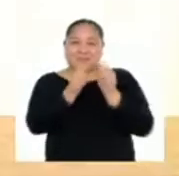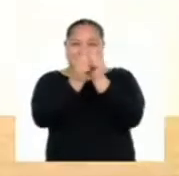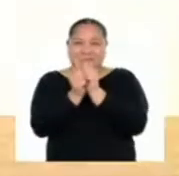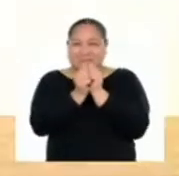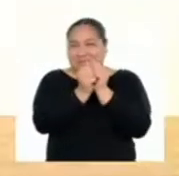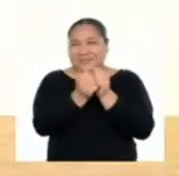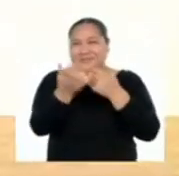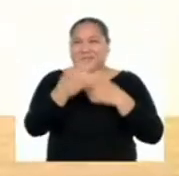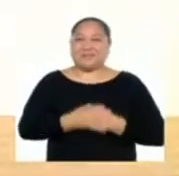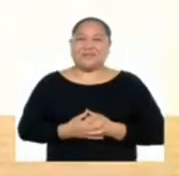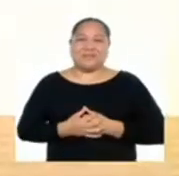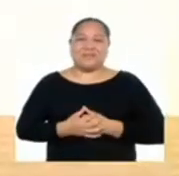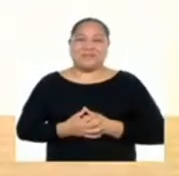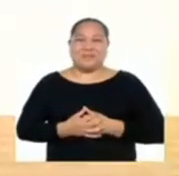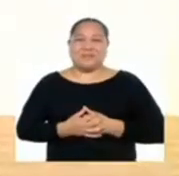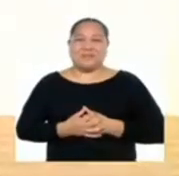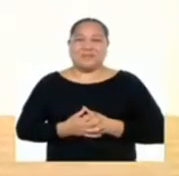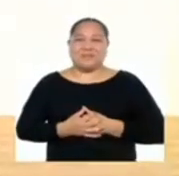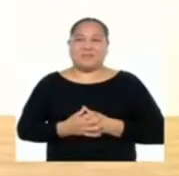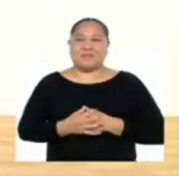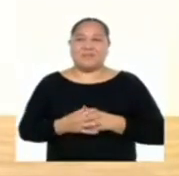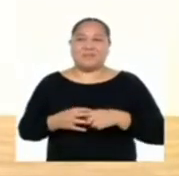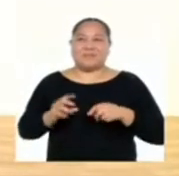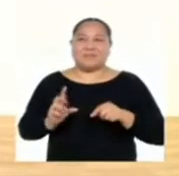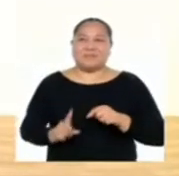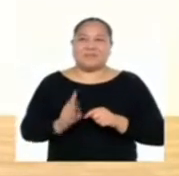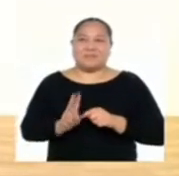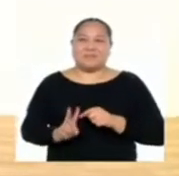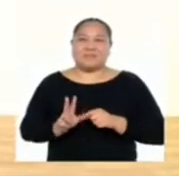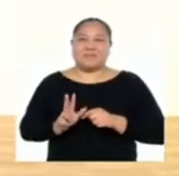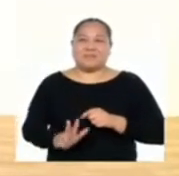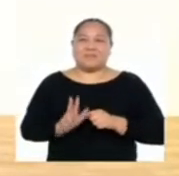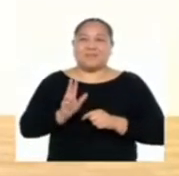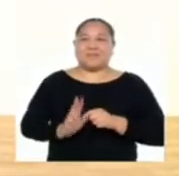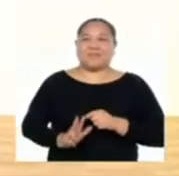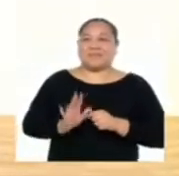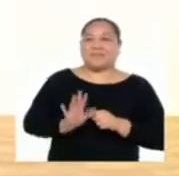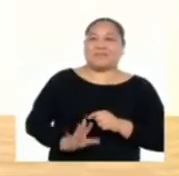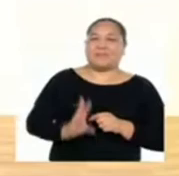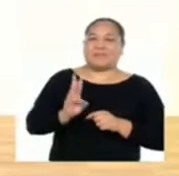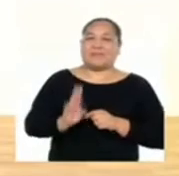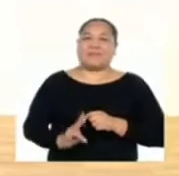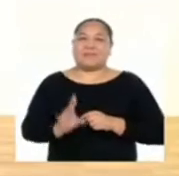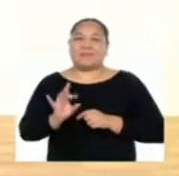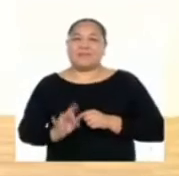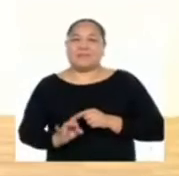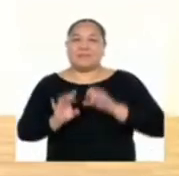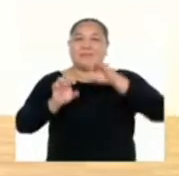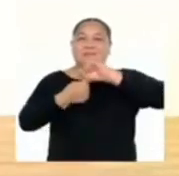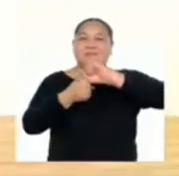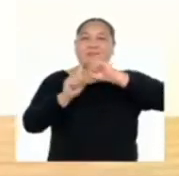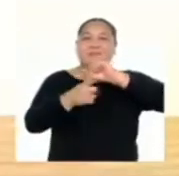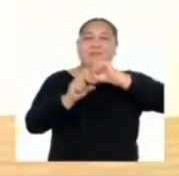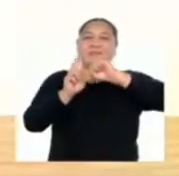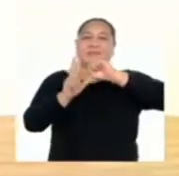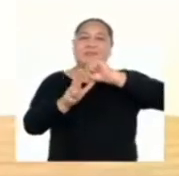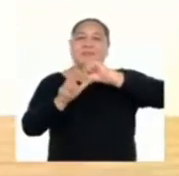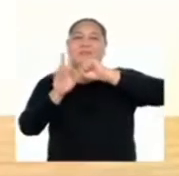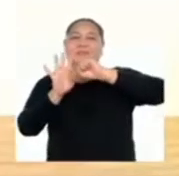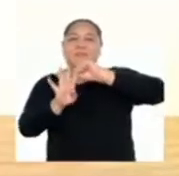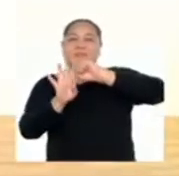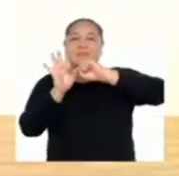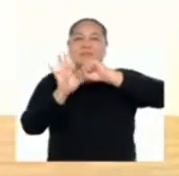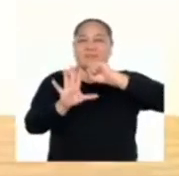juntos? 5, 6, 7, va. Y 1, 2, 3, 4, 5, 6, 7, 8. Y exprimo.